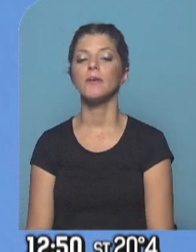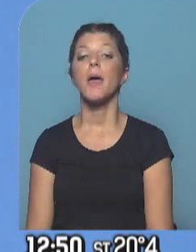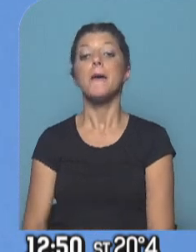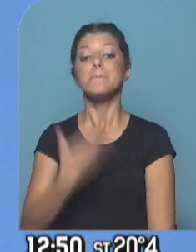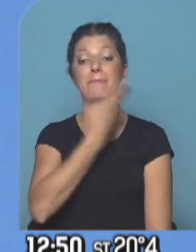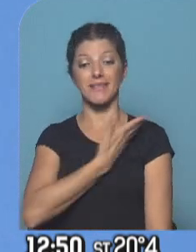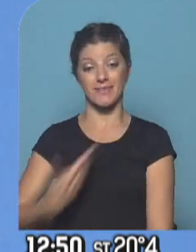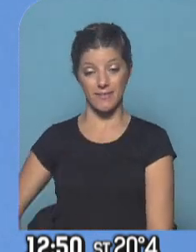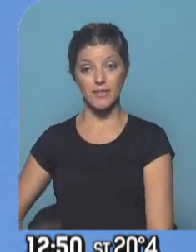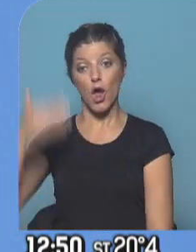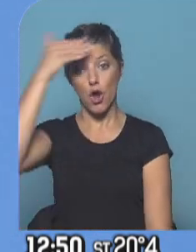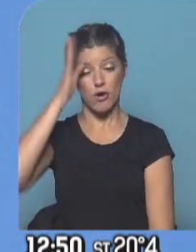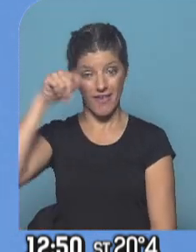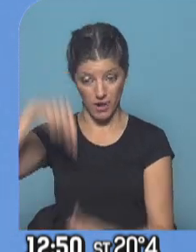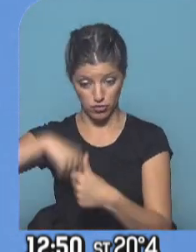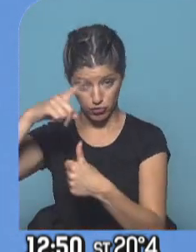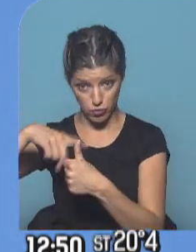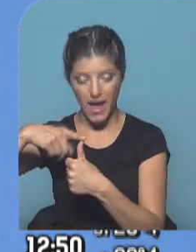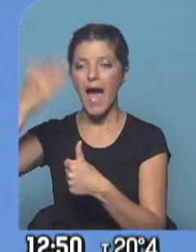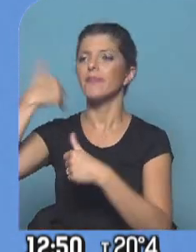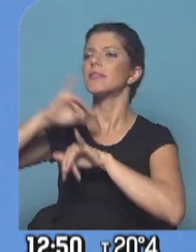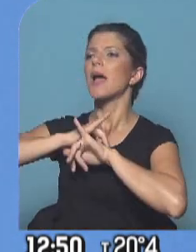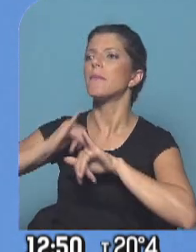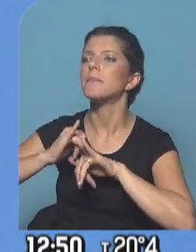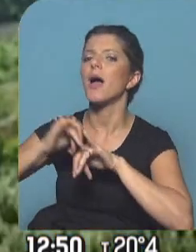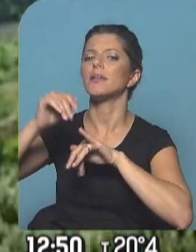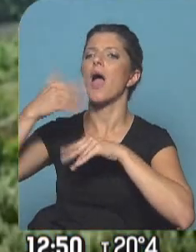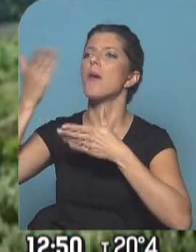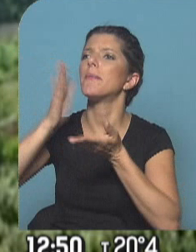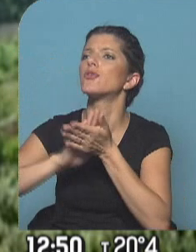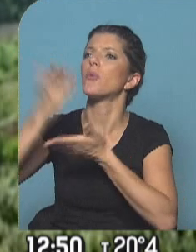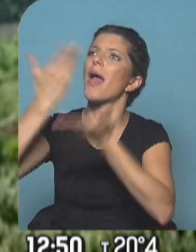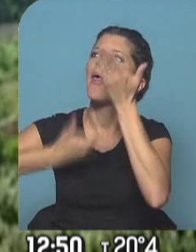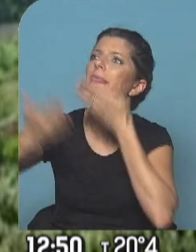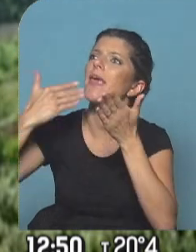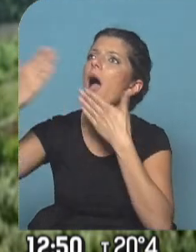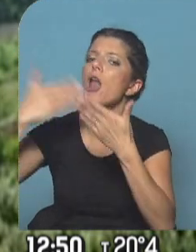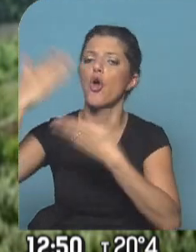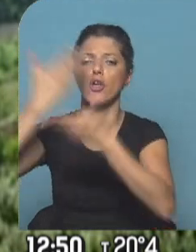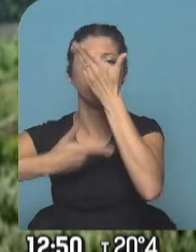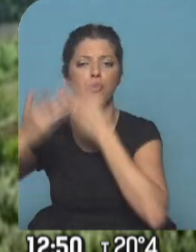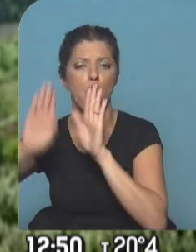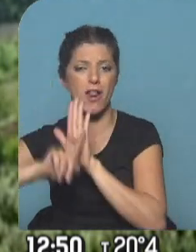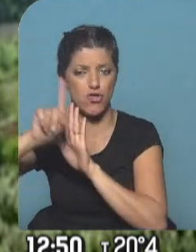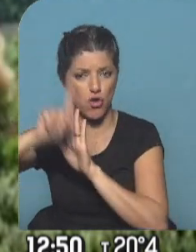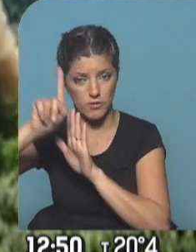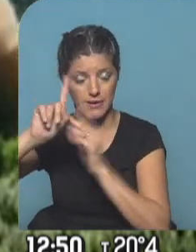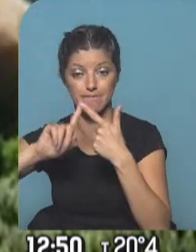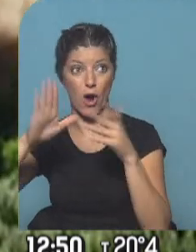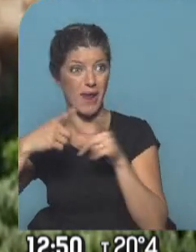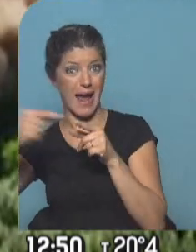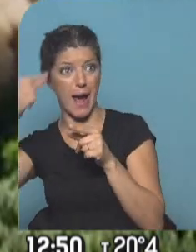del Sur hizo su campaña sobre la base del diálogo y la negociación con Corea del Norte. En cambio, Japón se siente amenazado